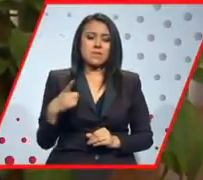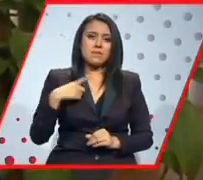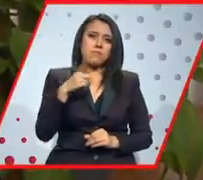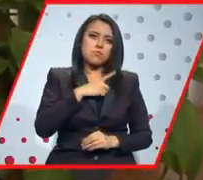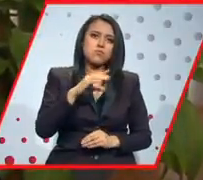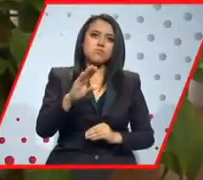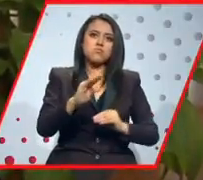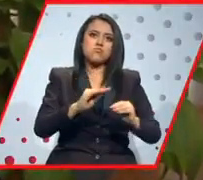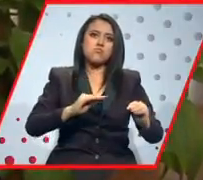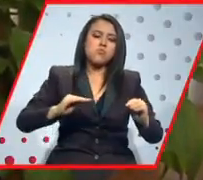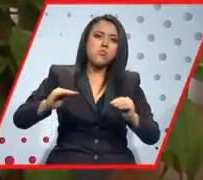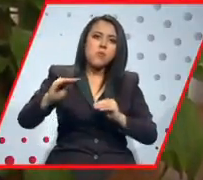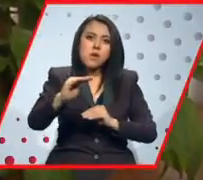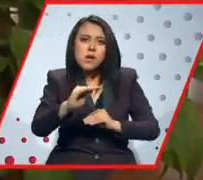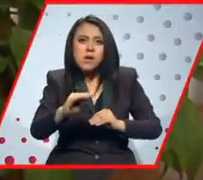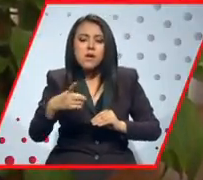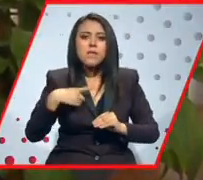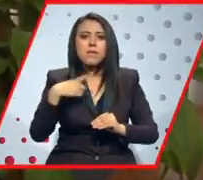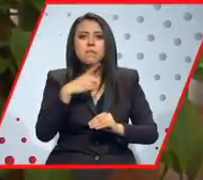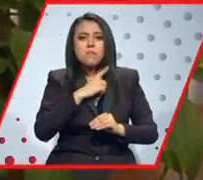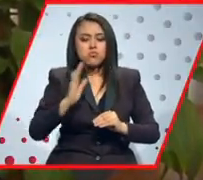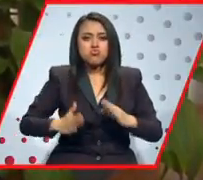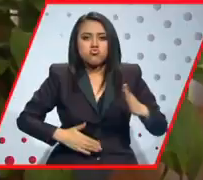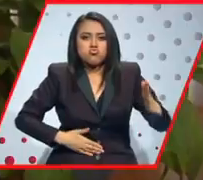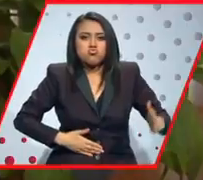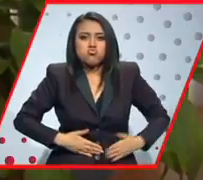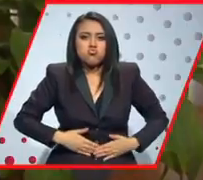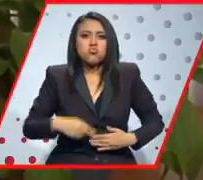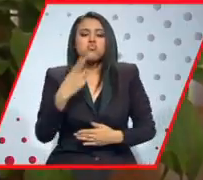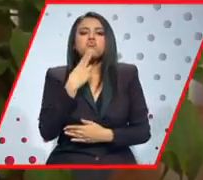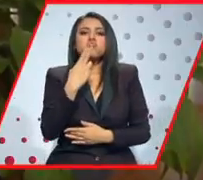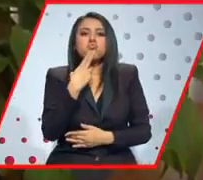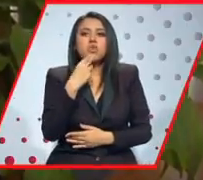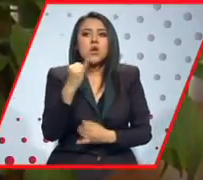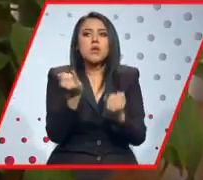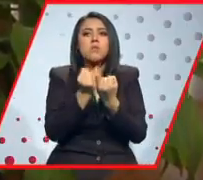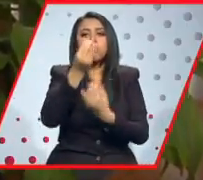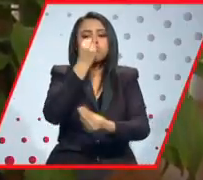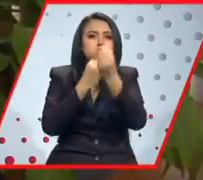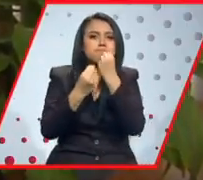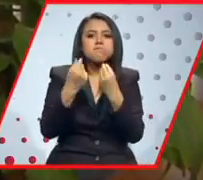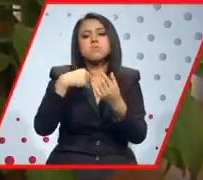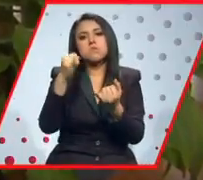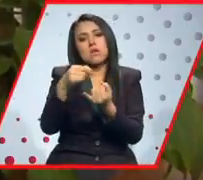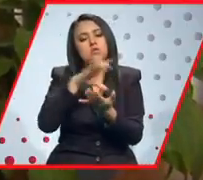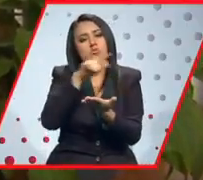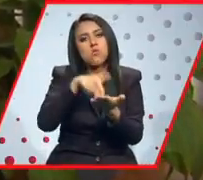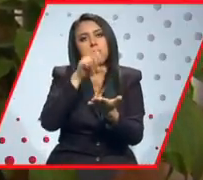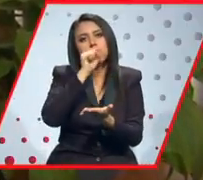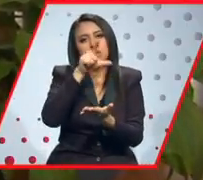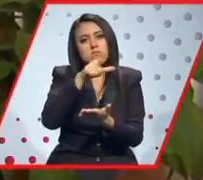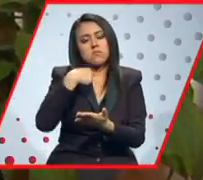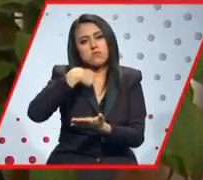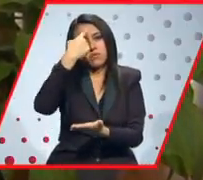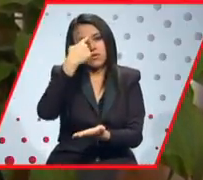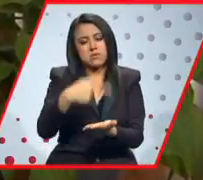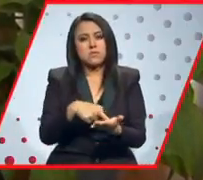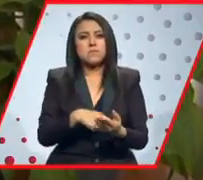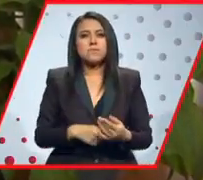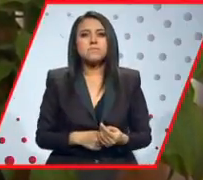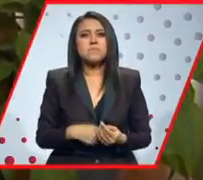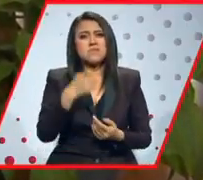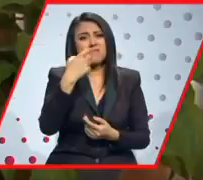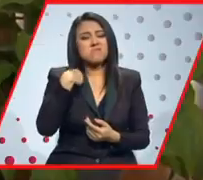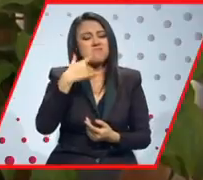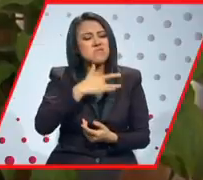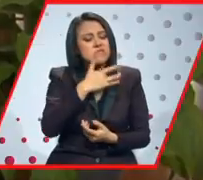mover, le tenemos que poner pañal, le tenemos que dar de comer en la cama. Es muy muy